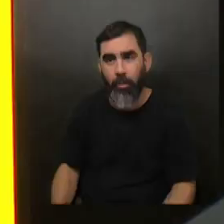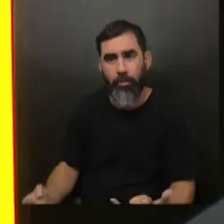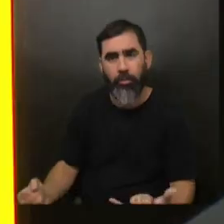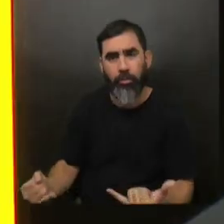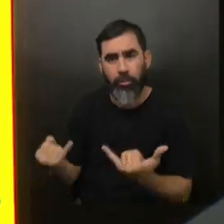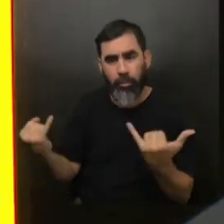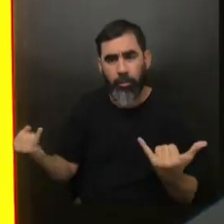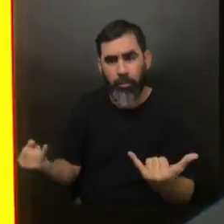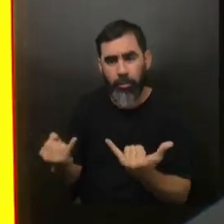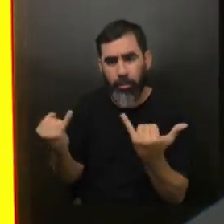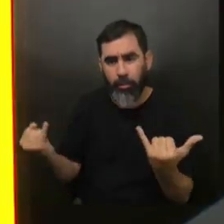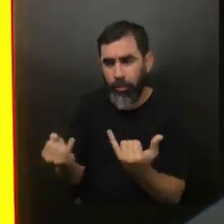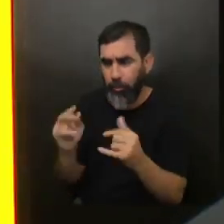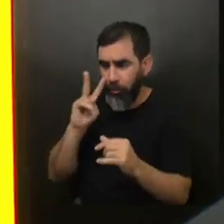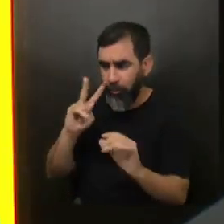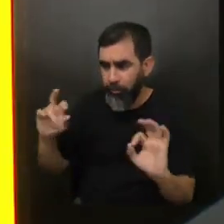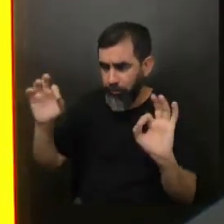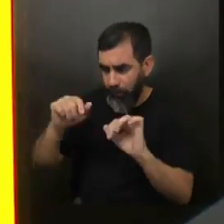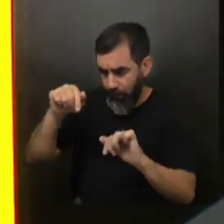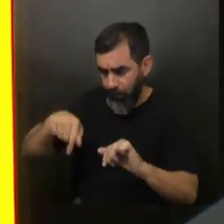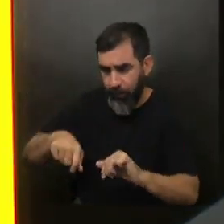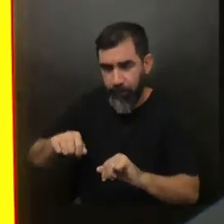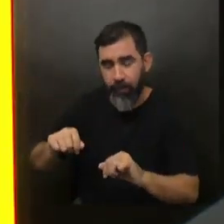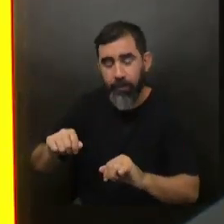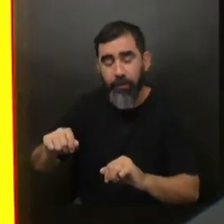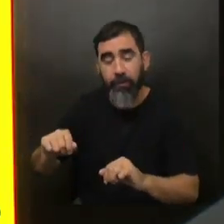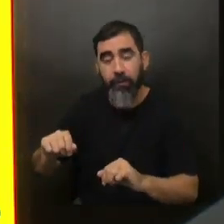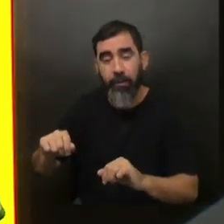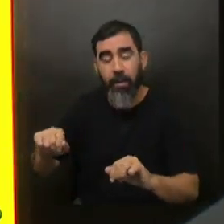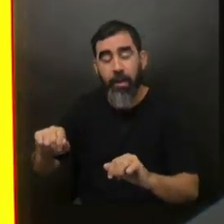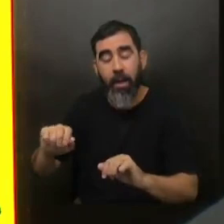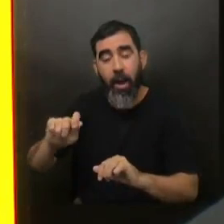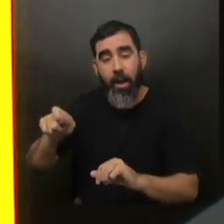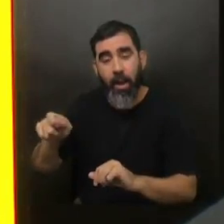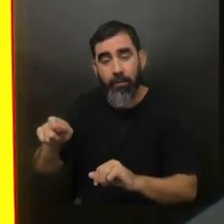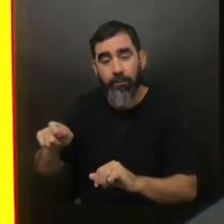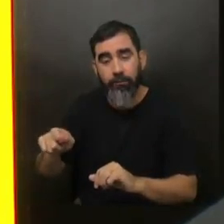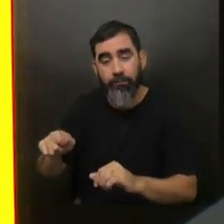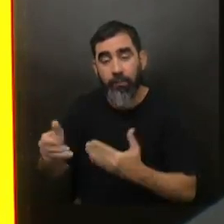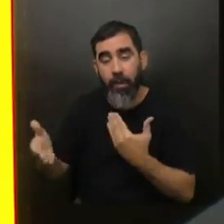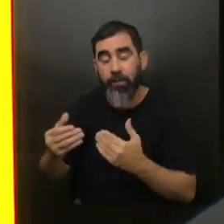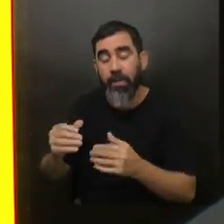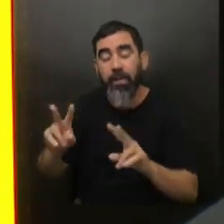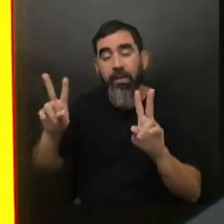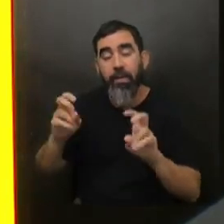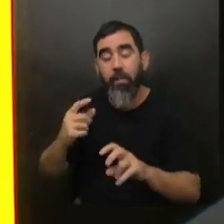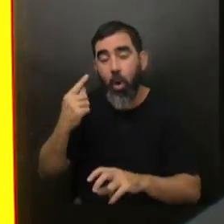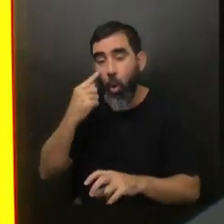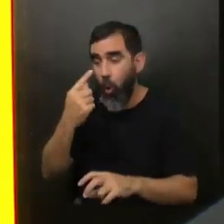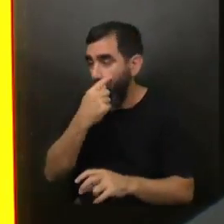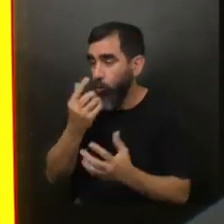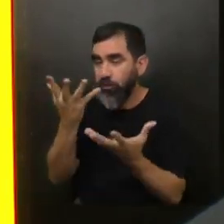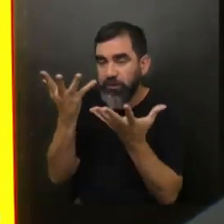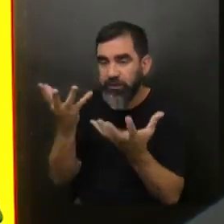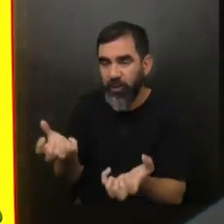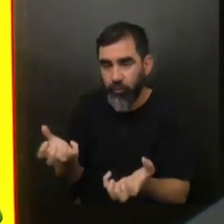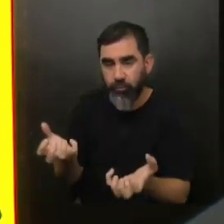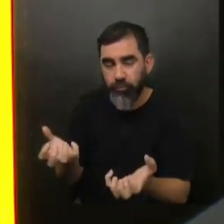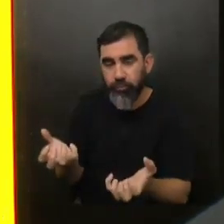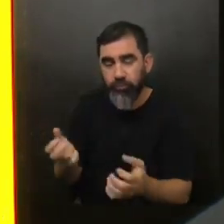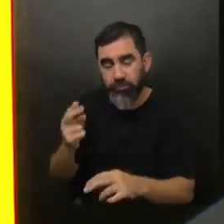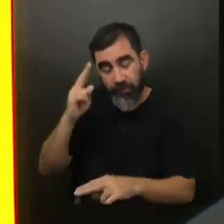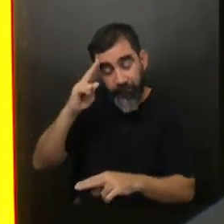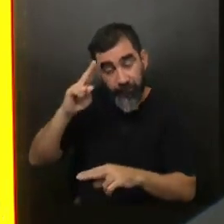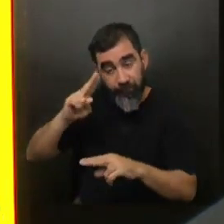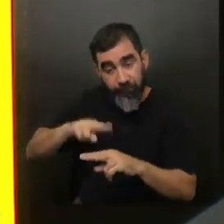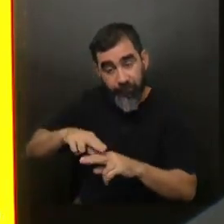Hacía mucho no te veía en estudio. Bueno, estamos por acá justamente para hablar, como decís vos, del síndrome del ojo seco, que es una patología que